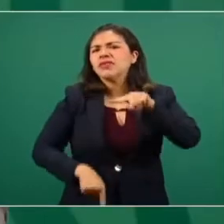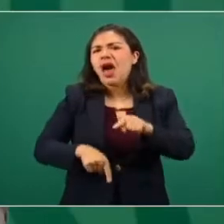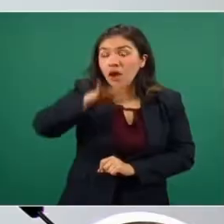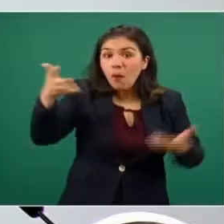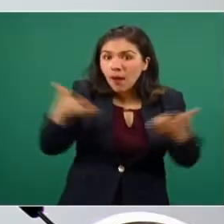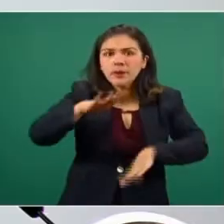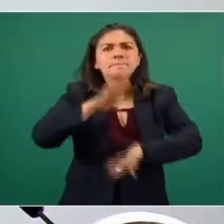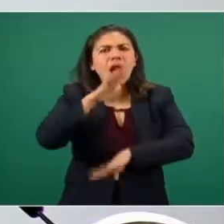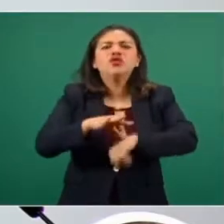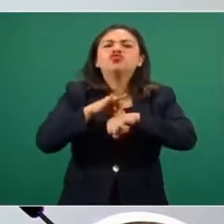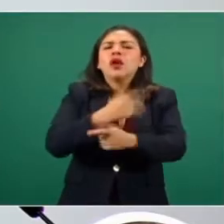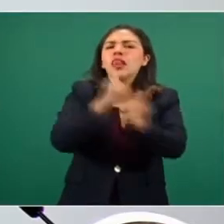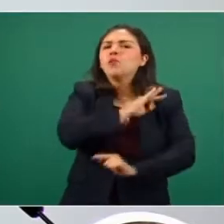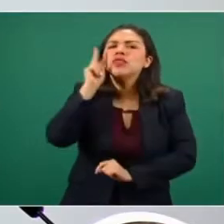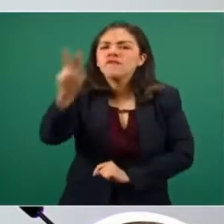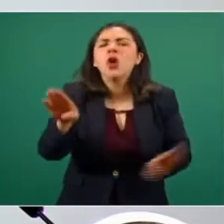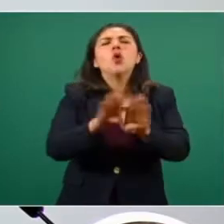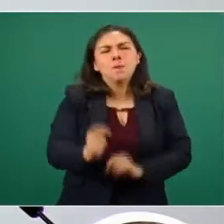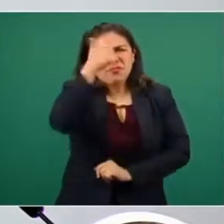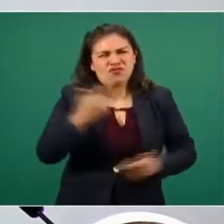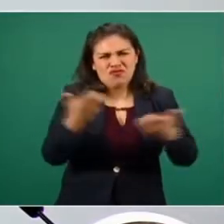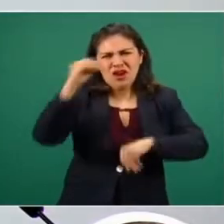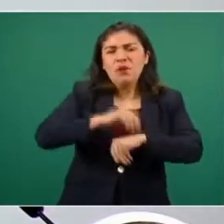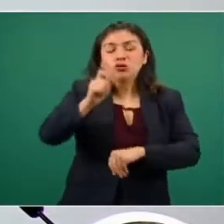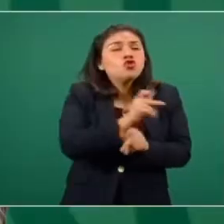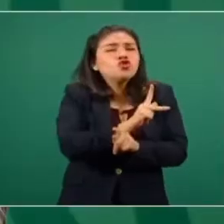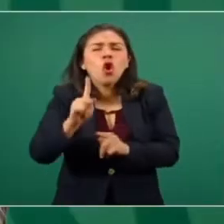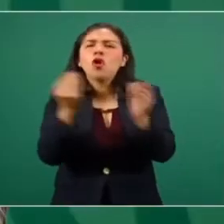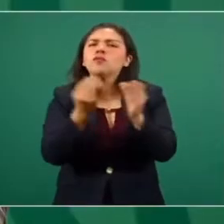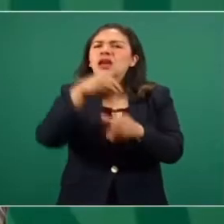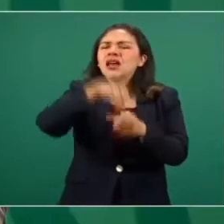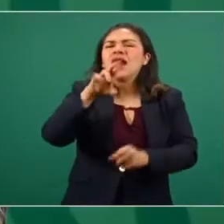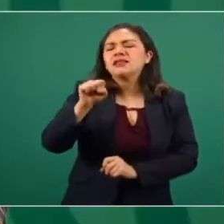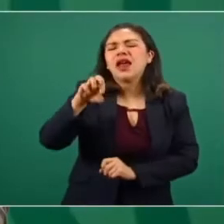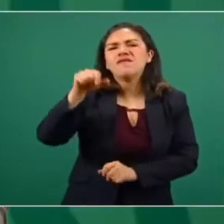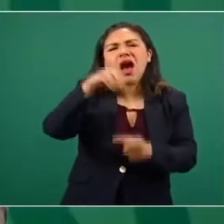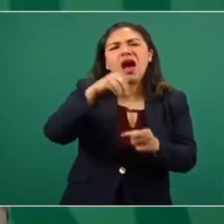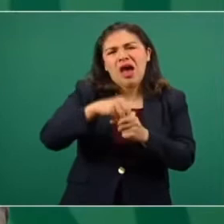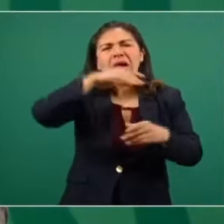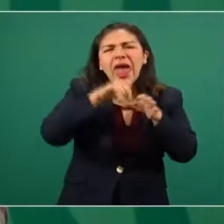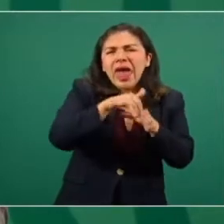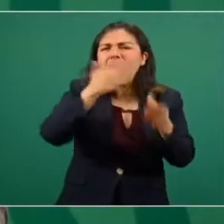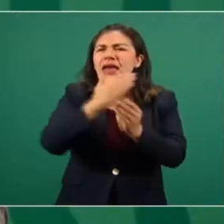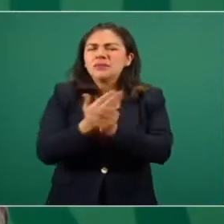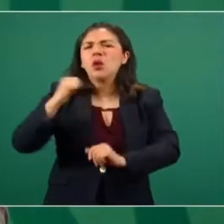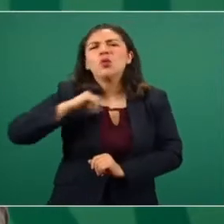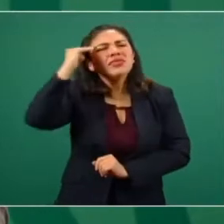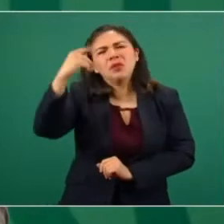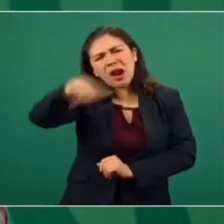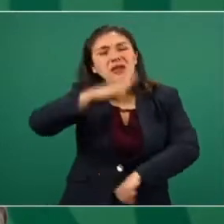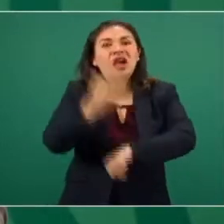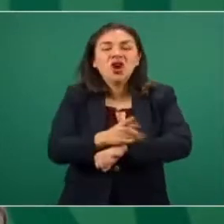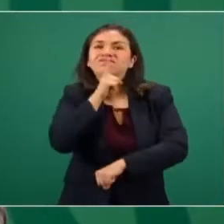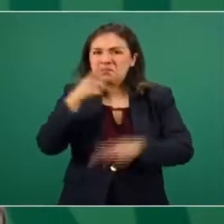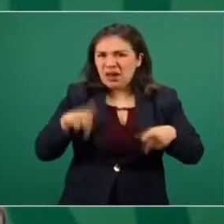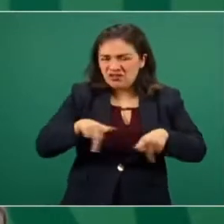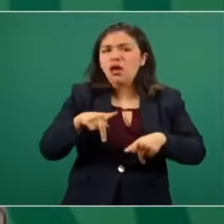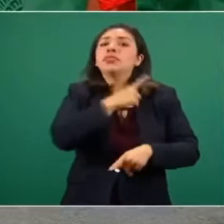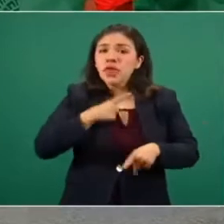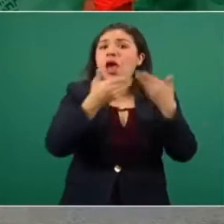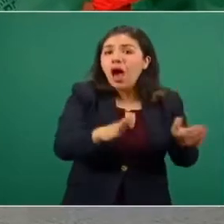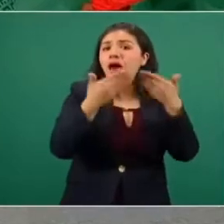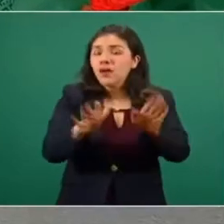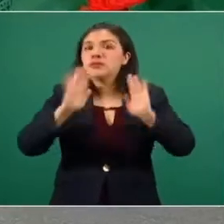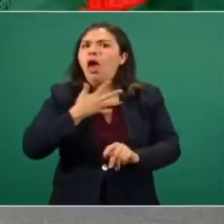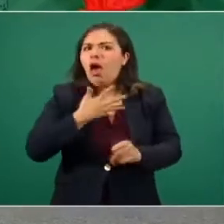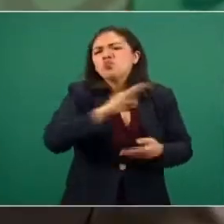reservas. Una de las cosas que hicimos al principio fue que todos los expedientes reservados de la época de la represión se abrieran y